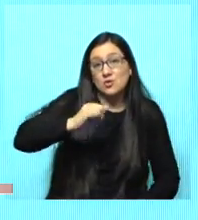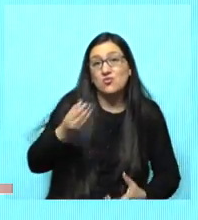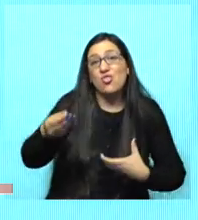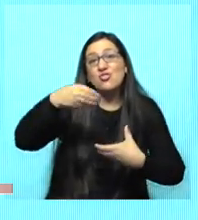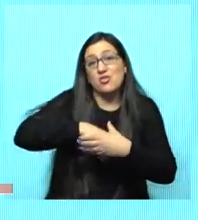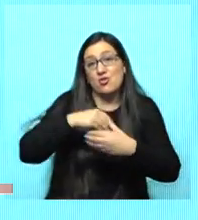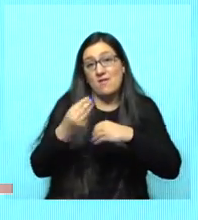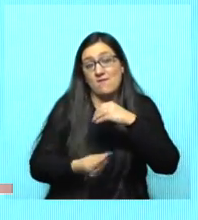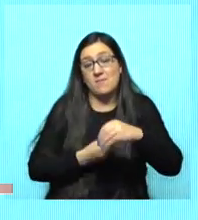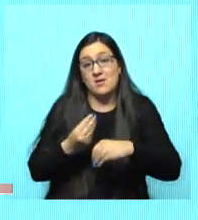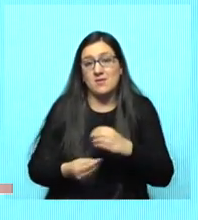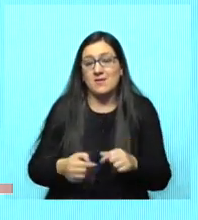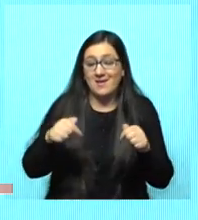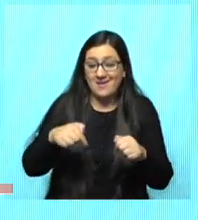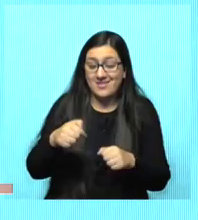que